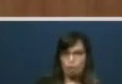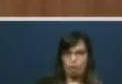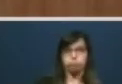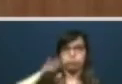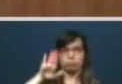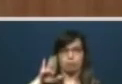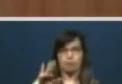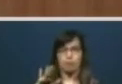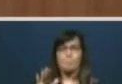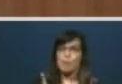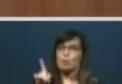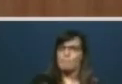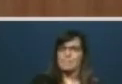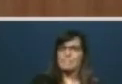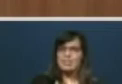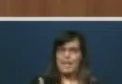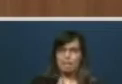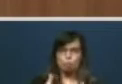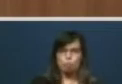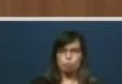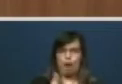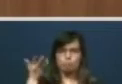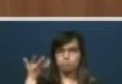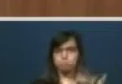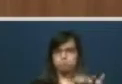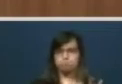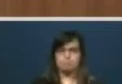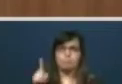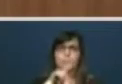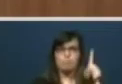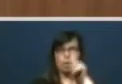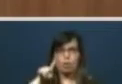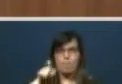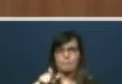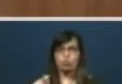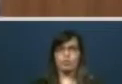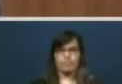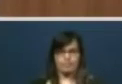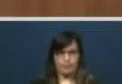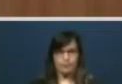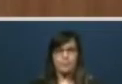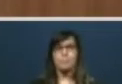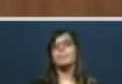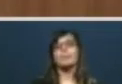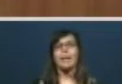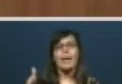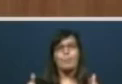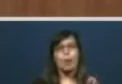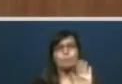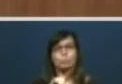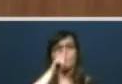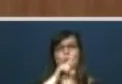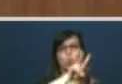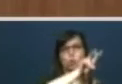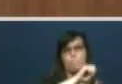que agrava nuestros desafíos demográficos durante los años de crecimiento entre 2000 y 2009